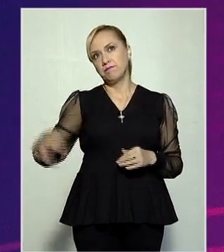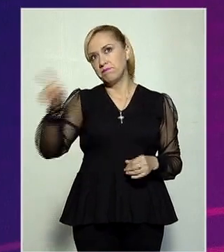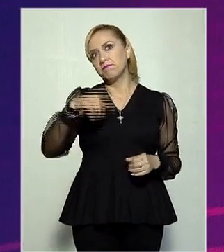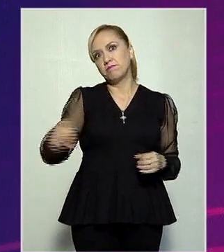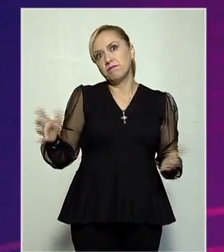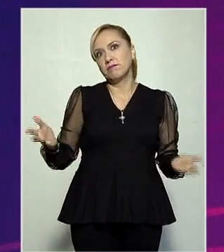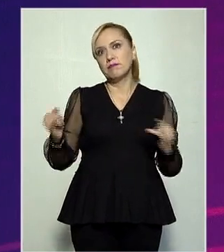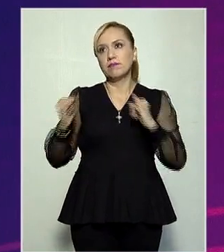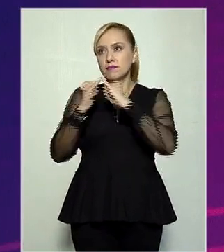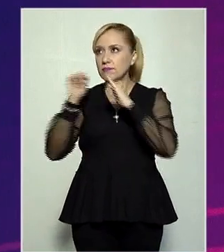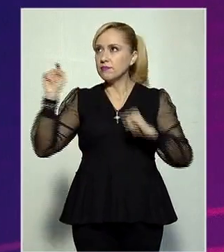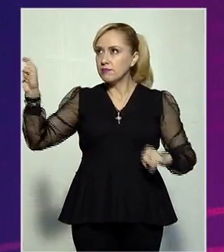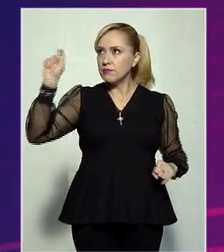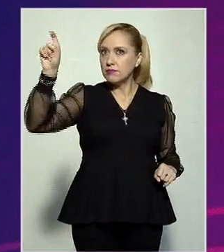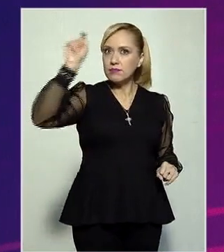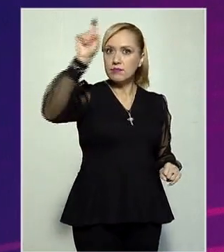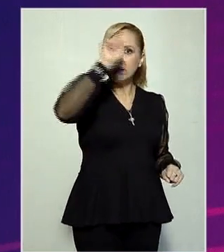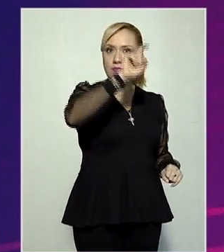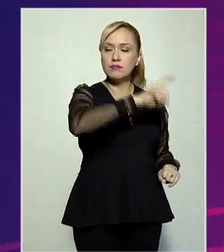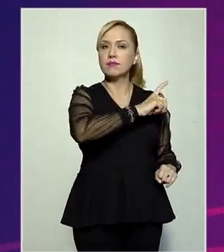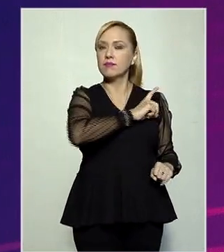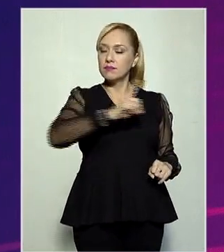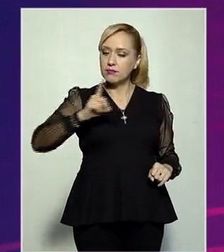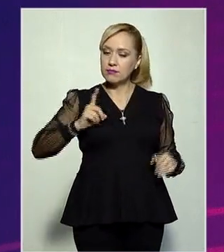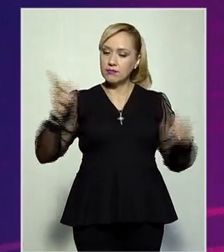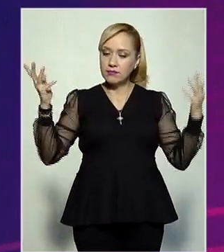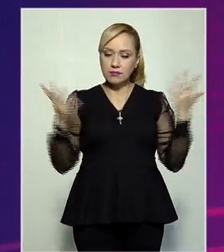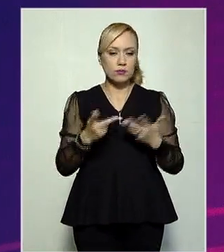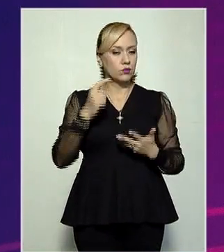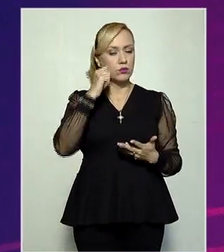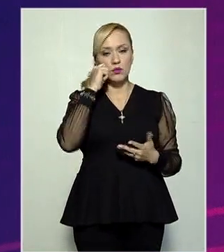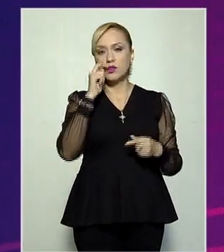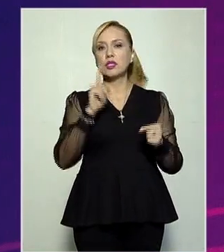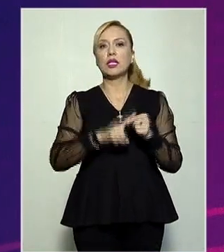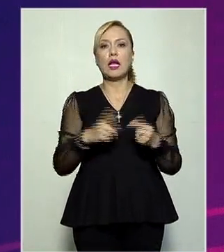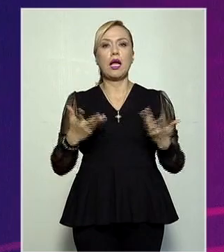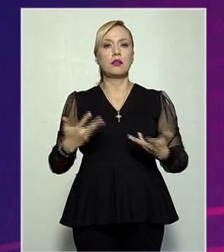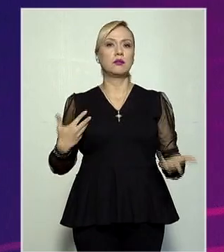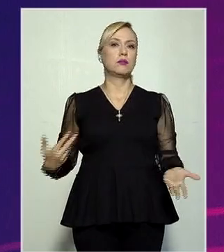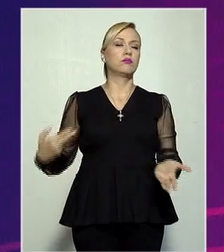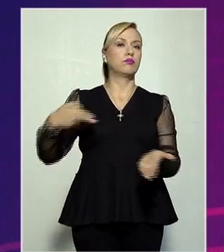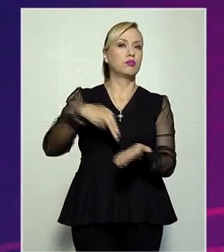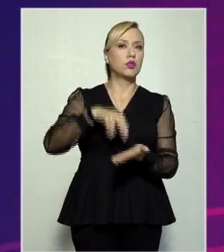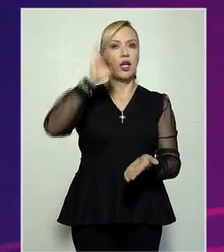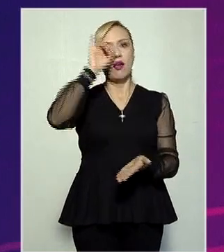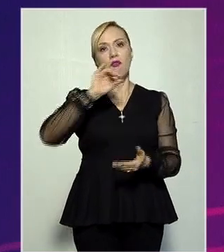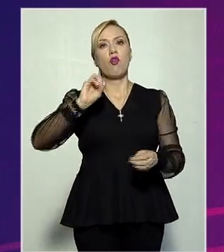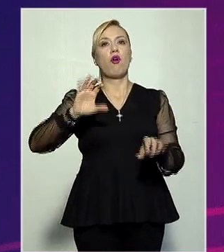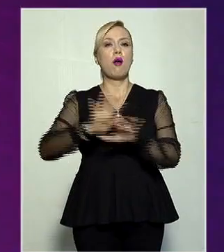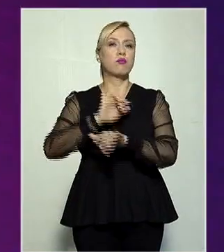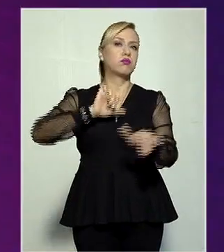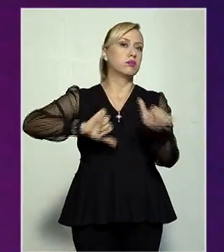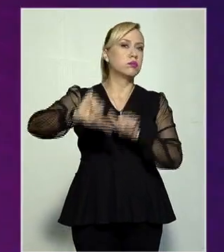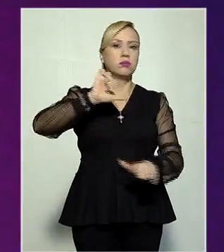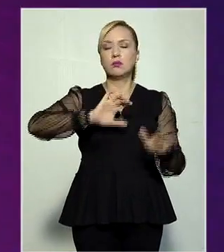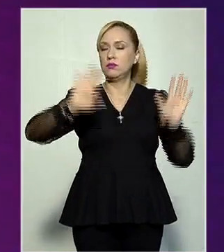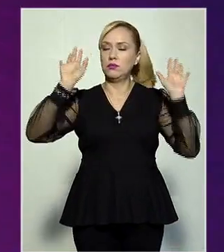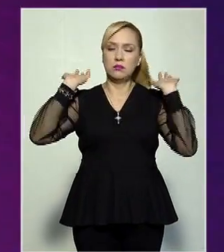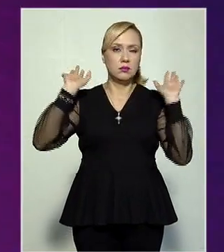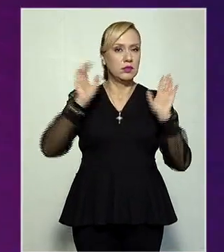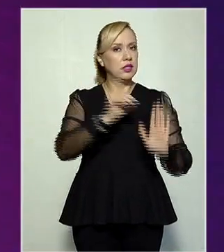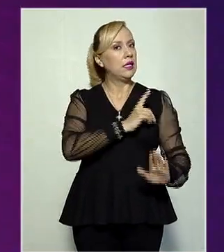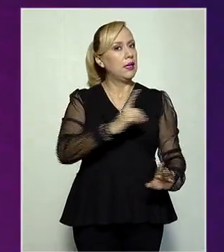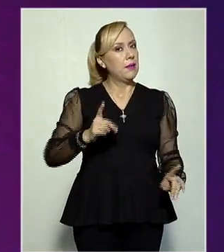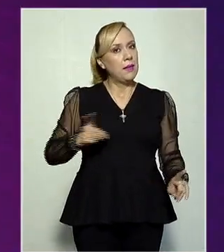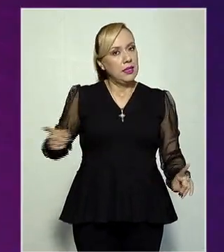¿no? Que esto permanezca independientemente de quienes estemos ocupando los espacios que estamos ocupando en estos momentos. Creo que eso es un poco Claro.